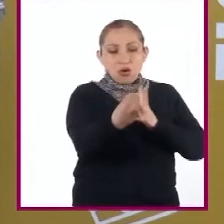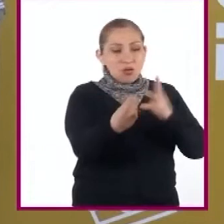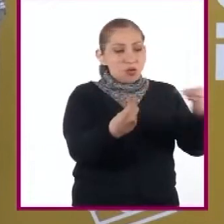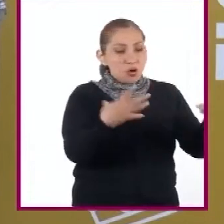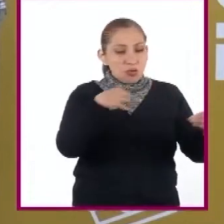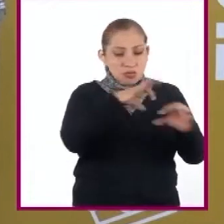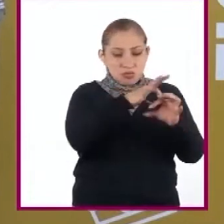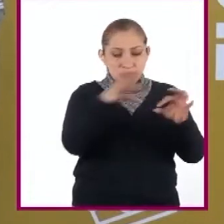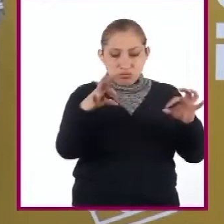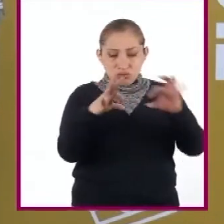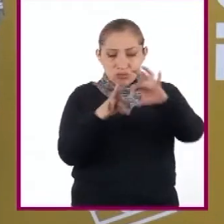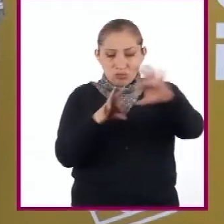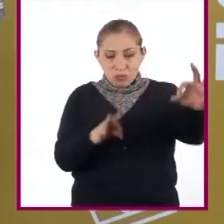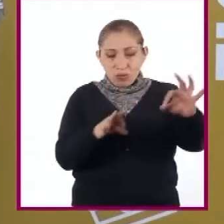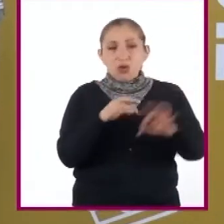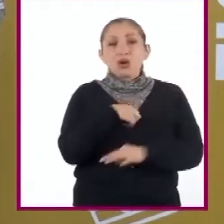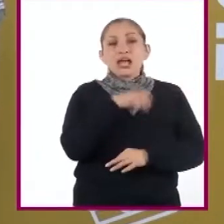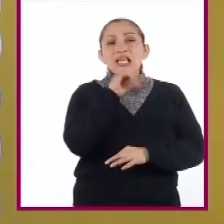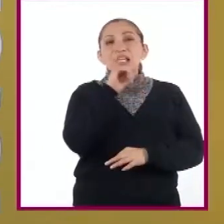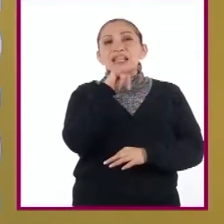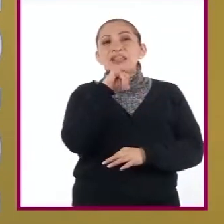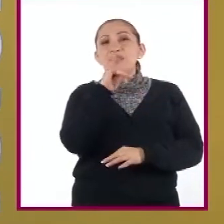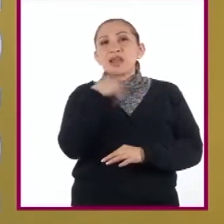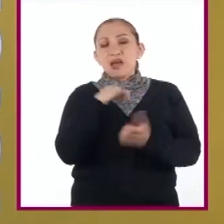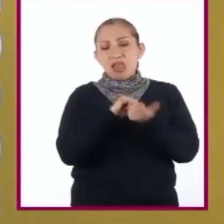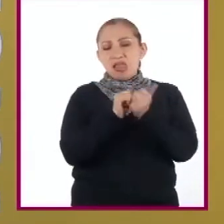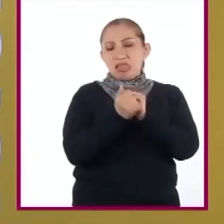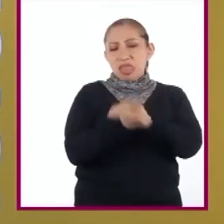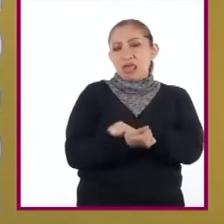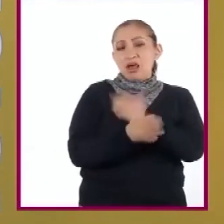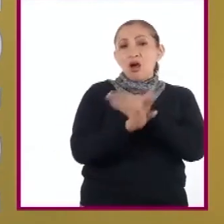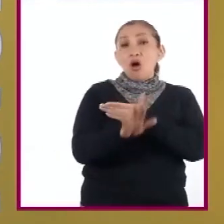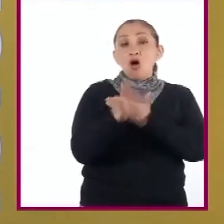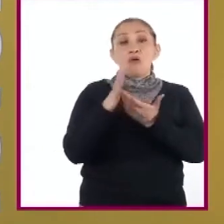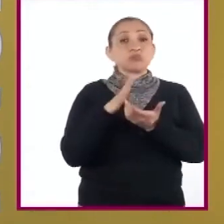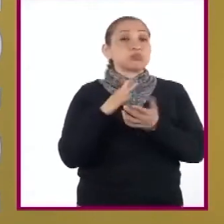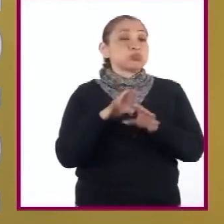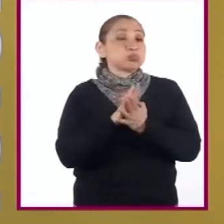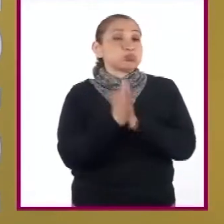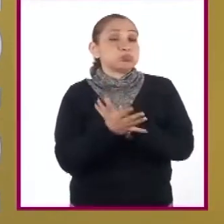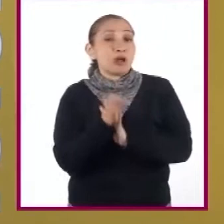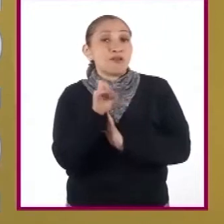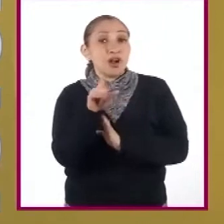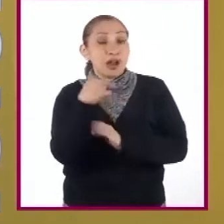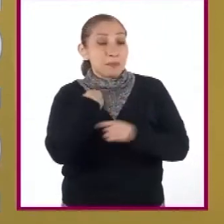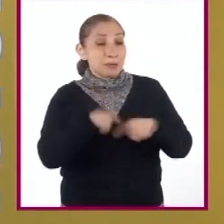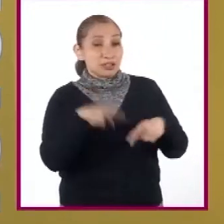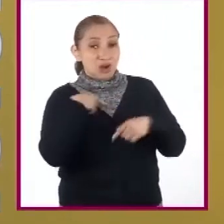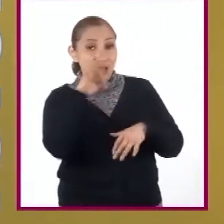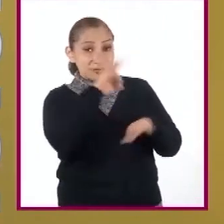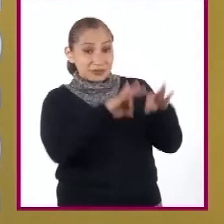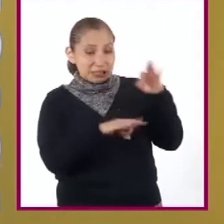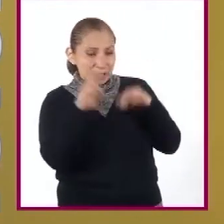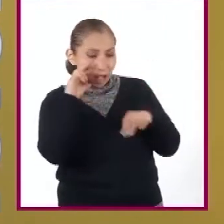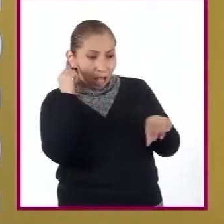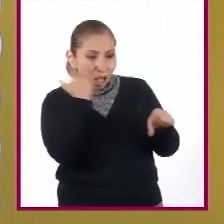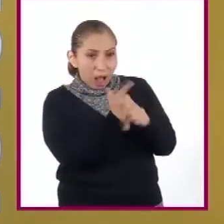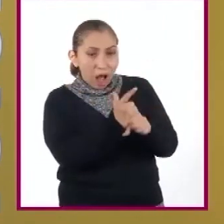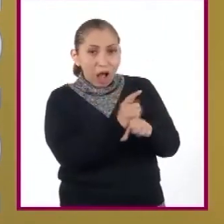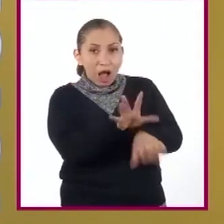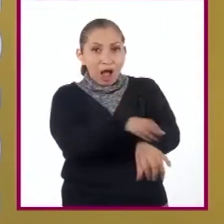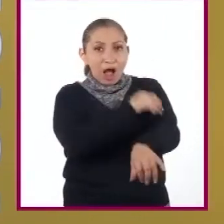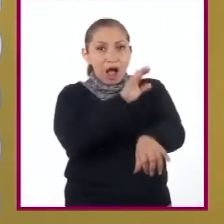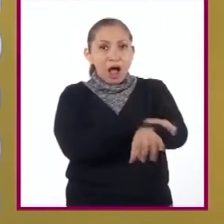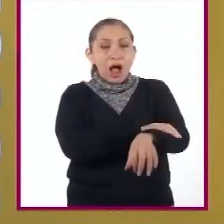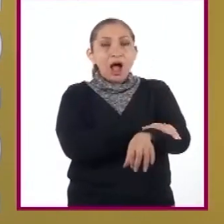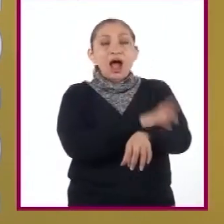la irritabilidad o la evolución. Desde hace más de un siglo, los físicos descubrieron que la radiación